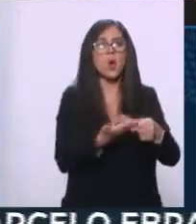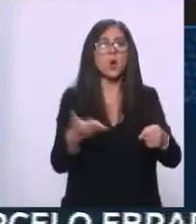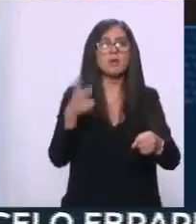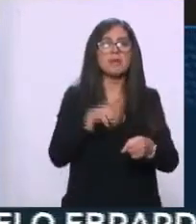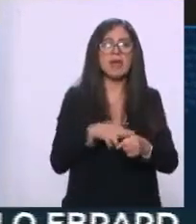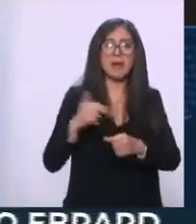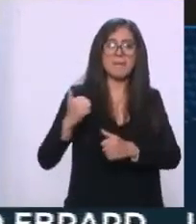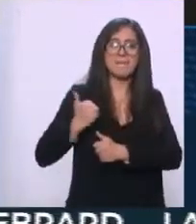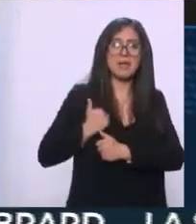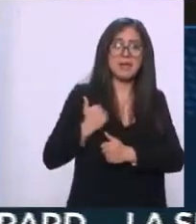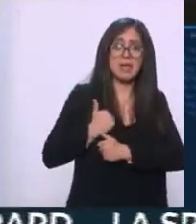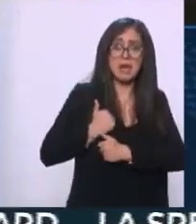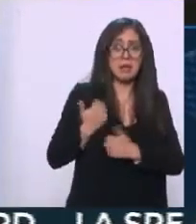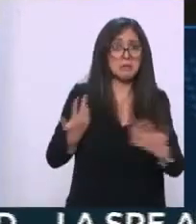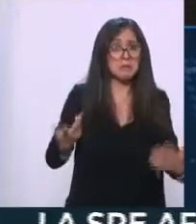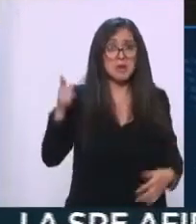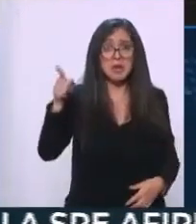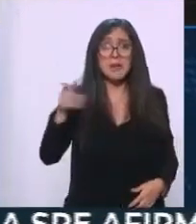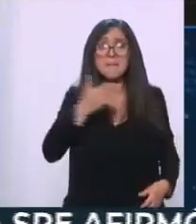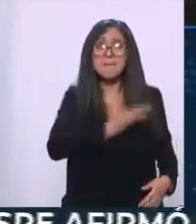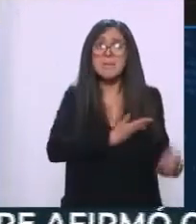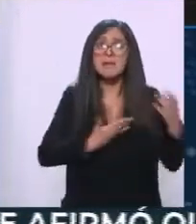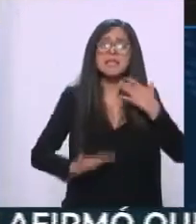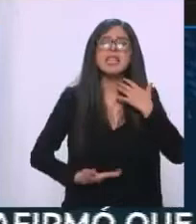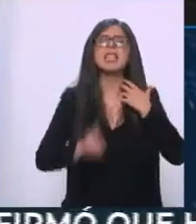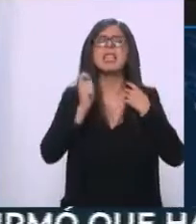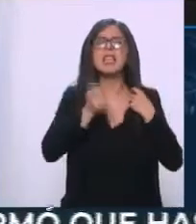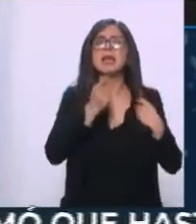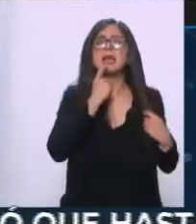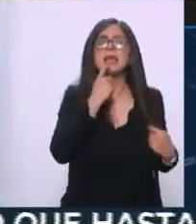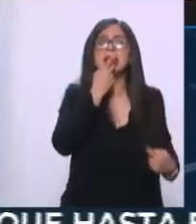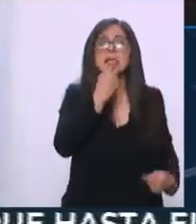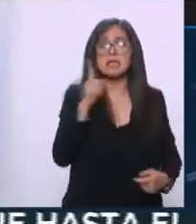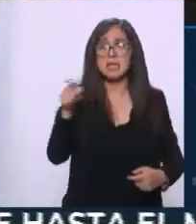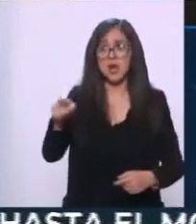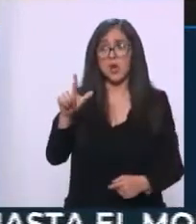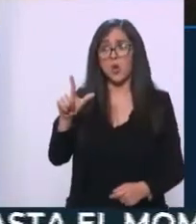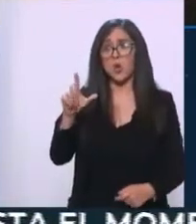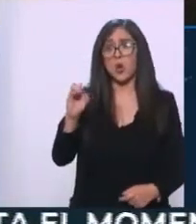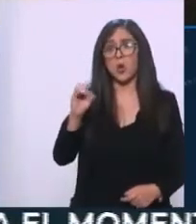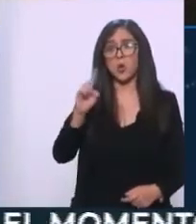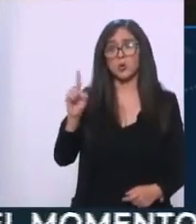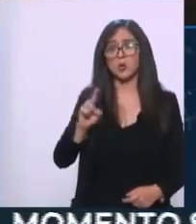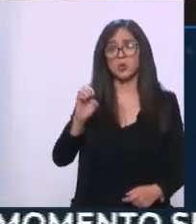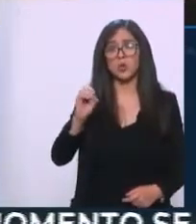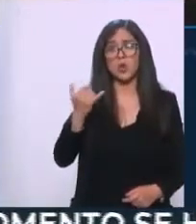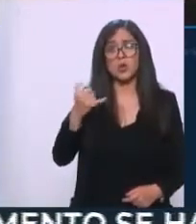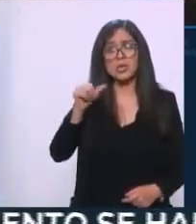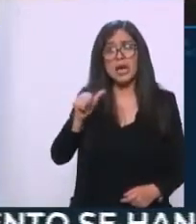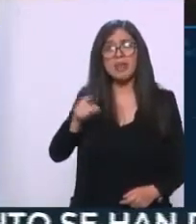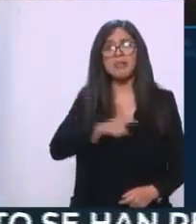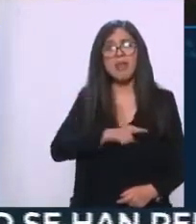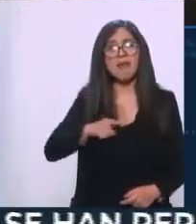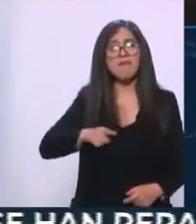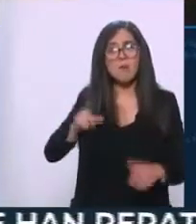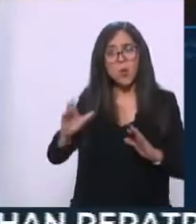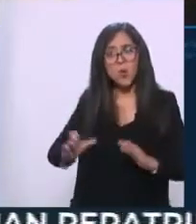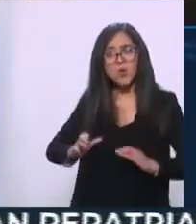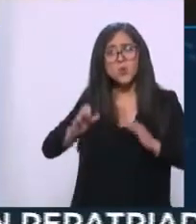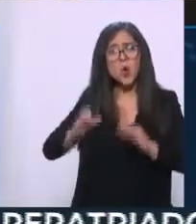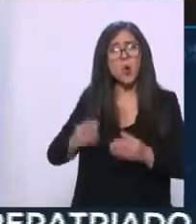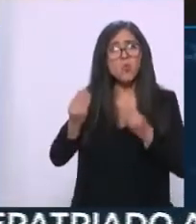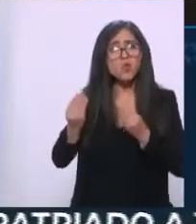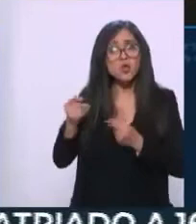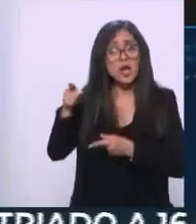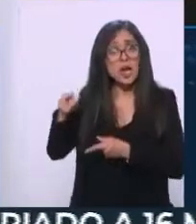dijo el presidente, hay que cuidarlo mucho, porque la información que él tiene, no solamente estas declaraciones,